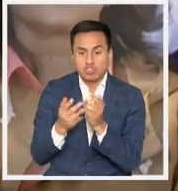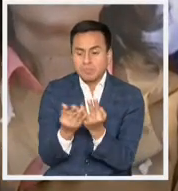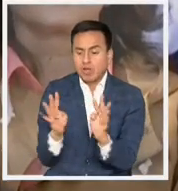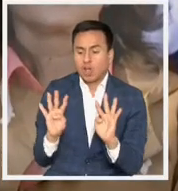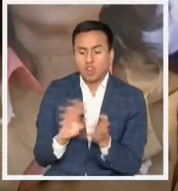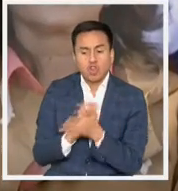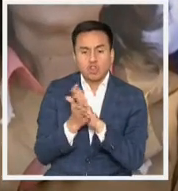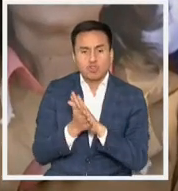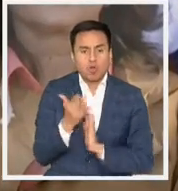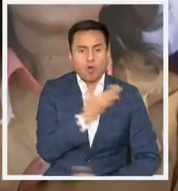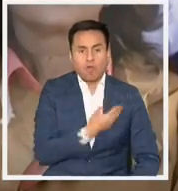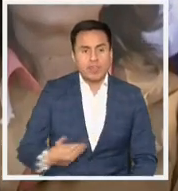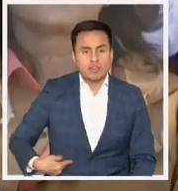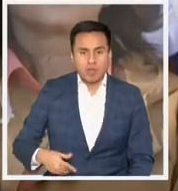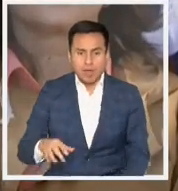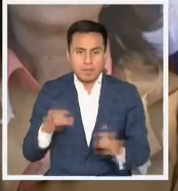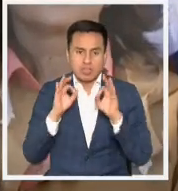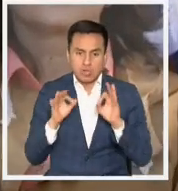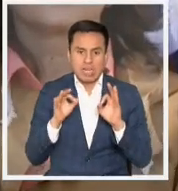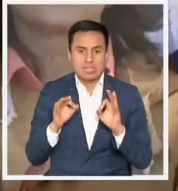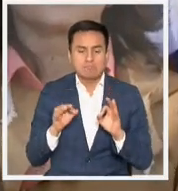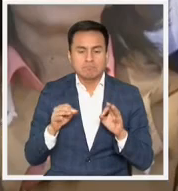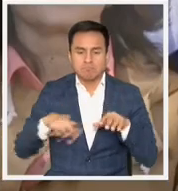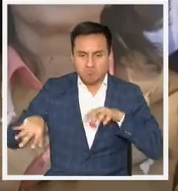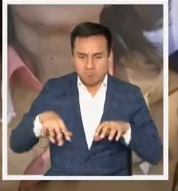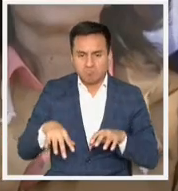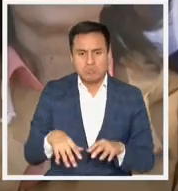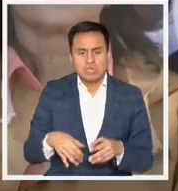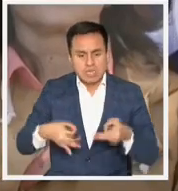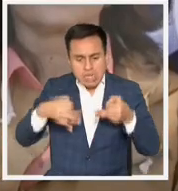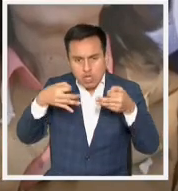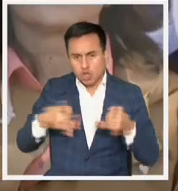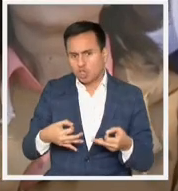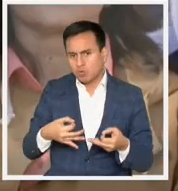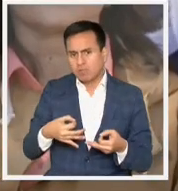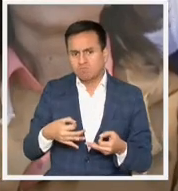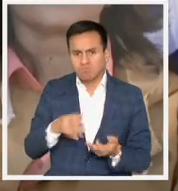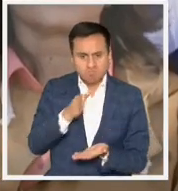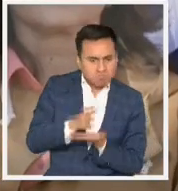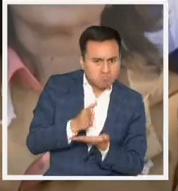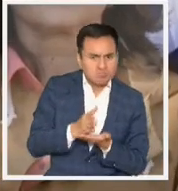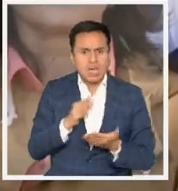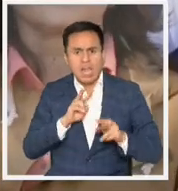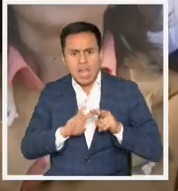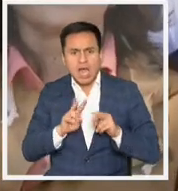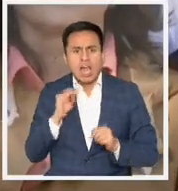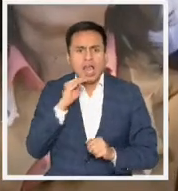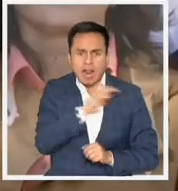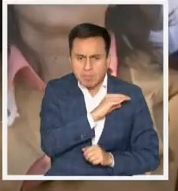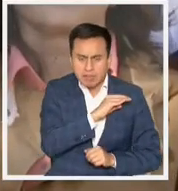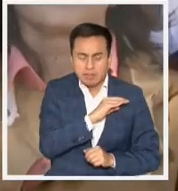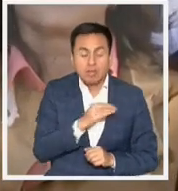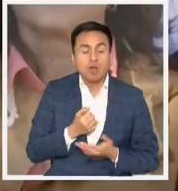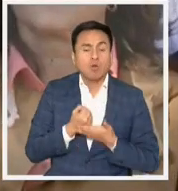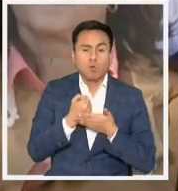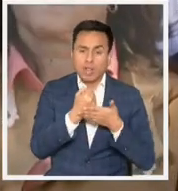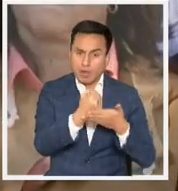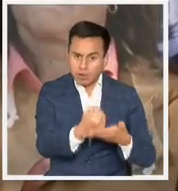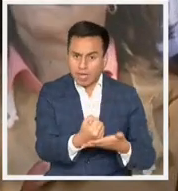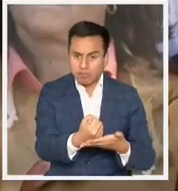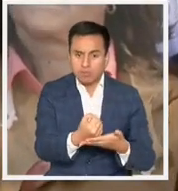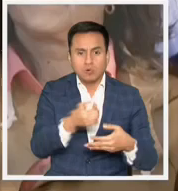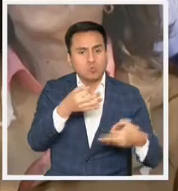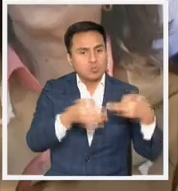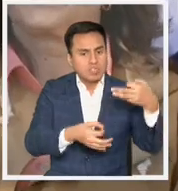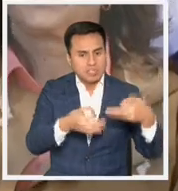pero en particular desde el gobierno, actuemos de manera rigurosa y con rapidez. Estamos colaborando con